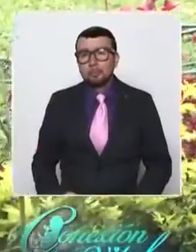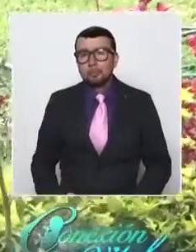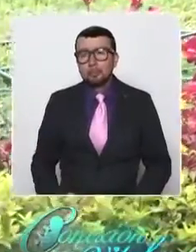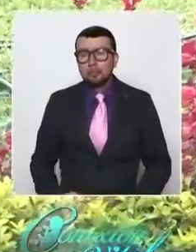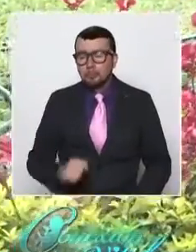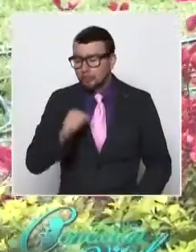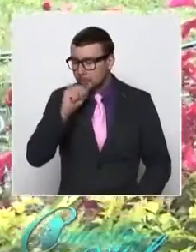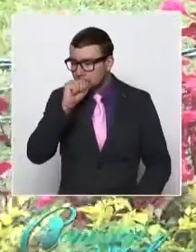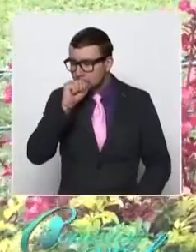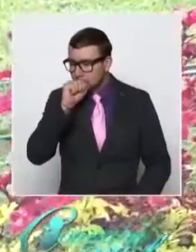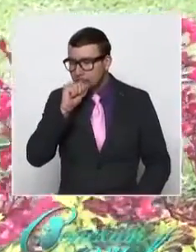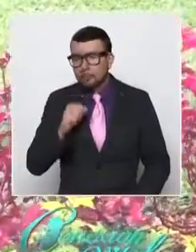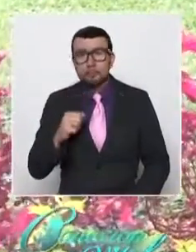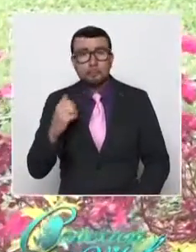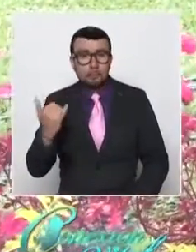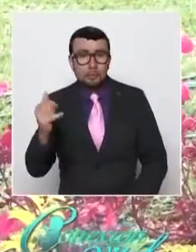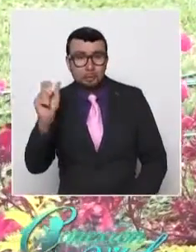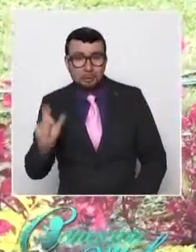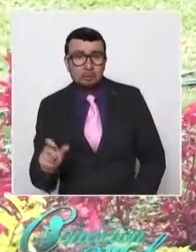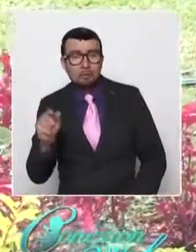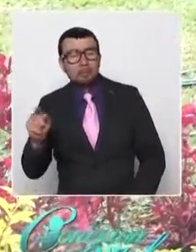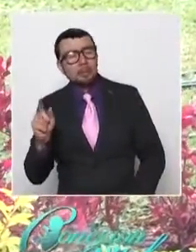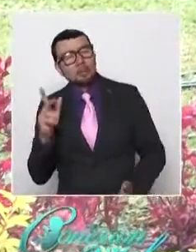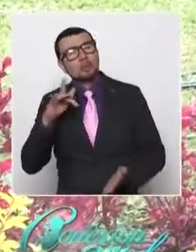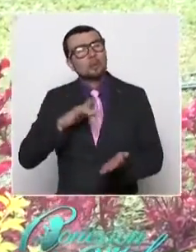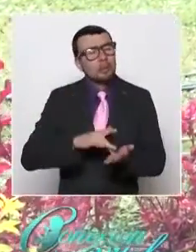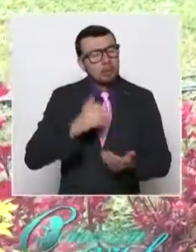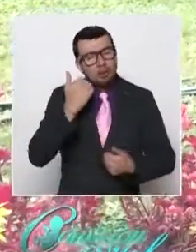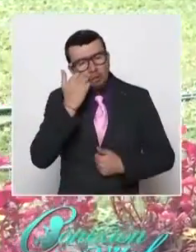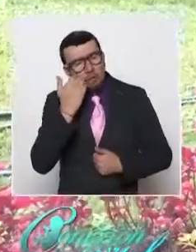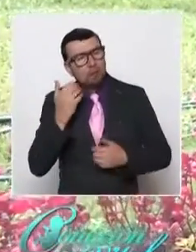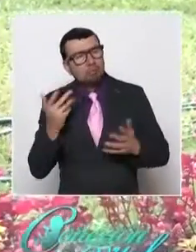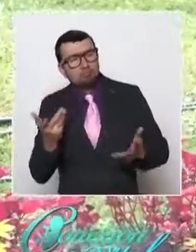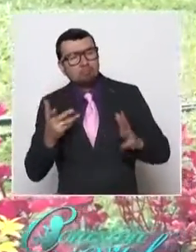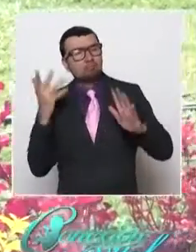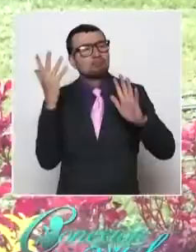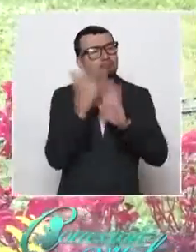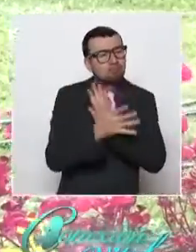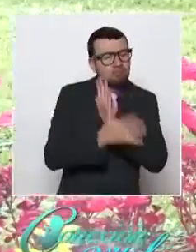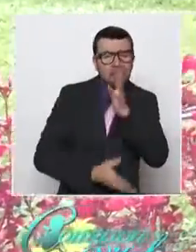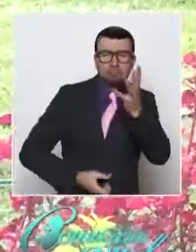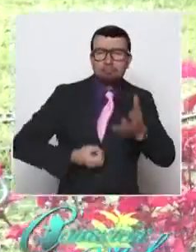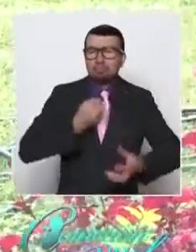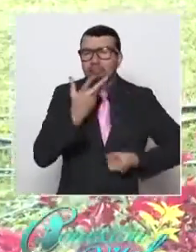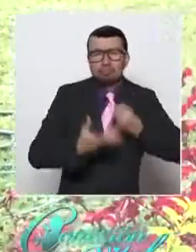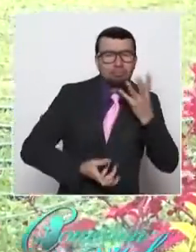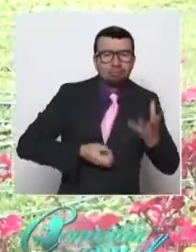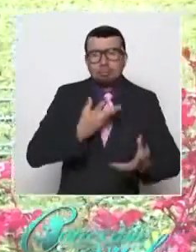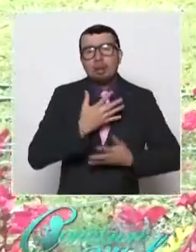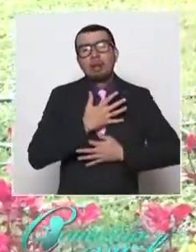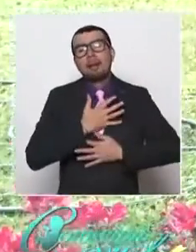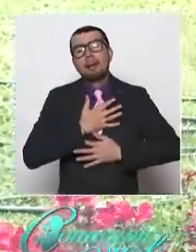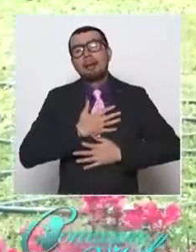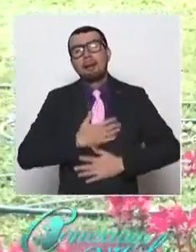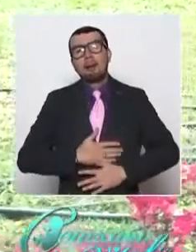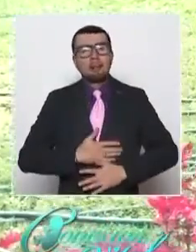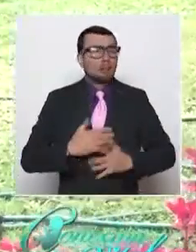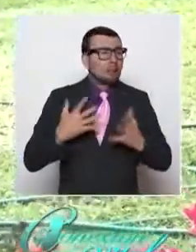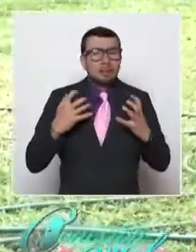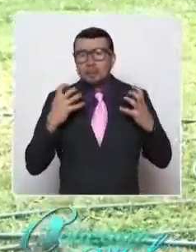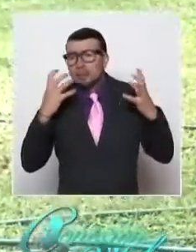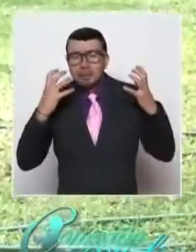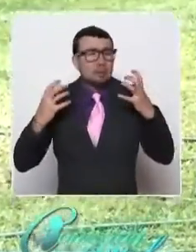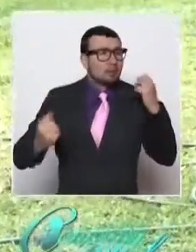a interpretar, va a contar su enfermedad de una manera más tranquila, sin tanto estrés, sin